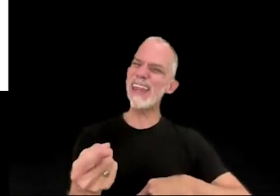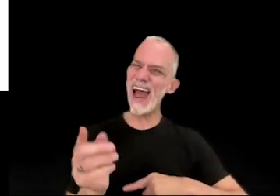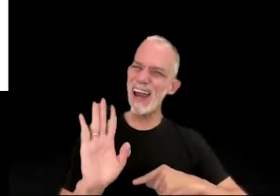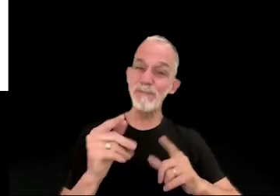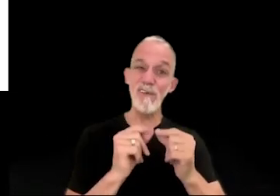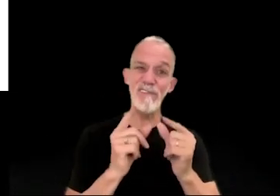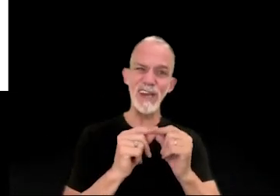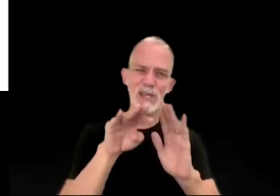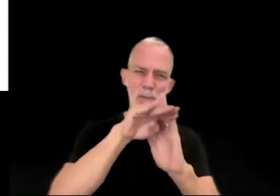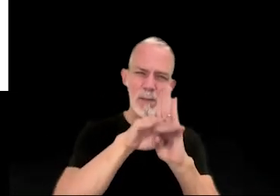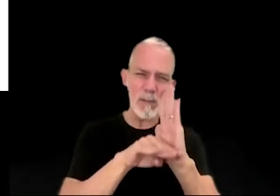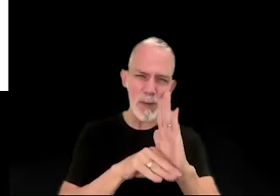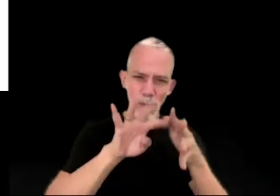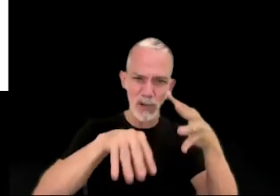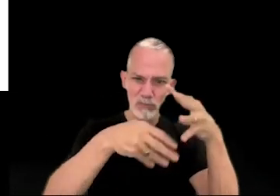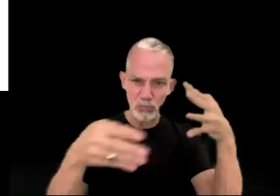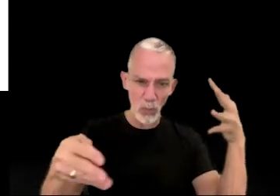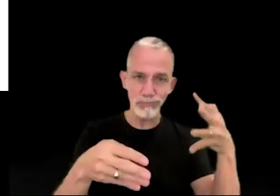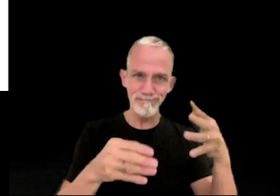ahora vamos